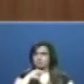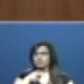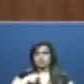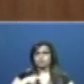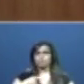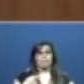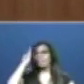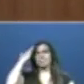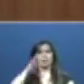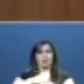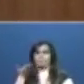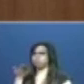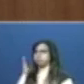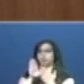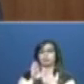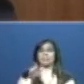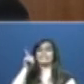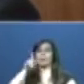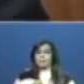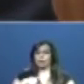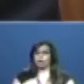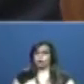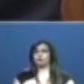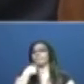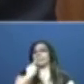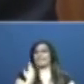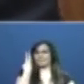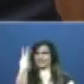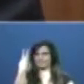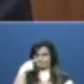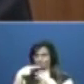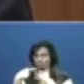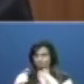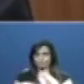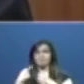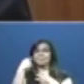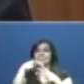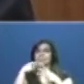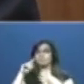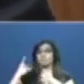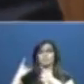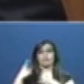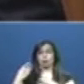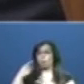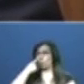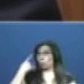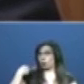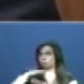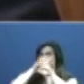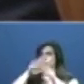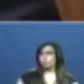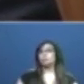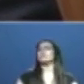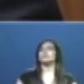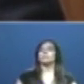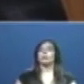enfrentar y sobre el que debo Añadir tres consideraciones una que en el último año el ritmo de aumento del paro